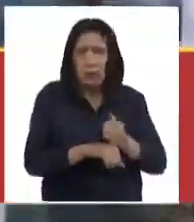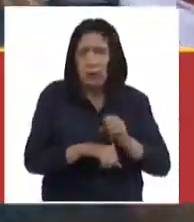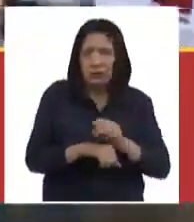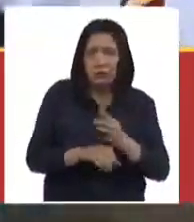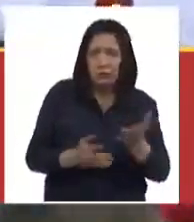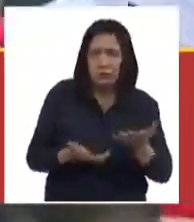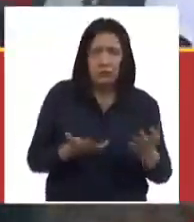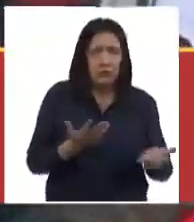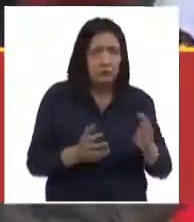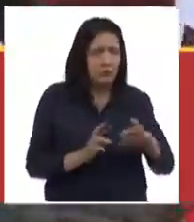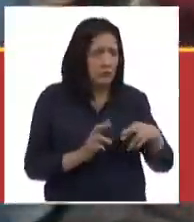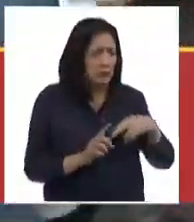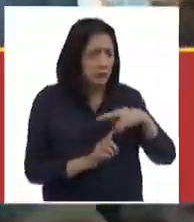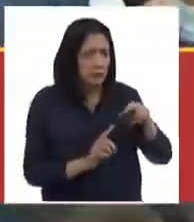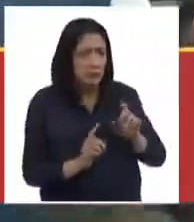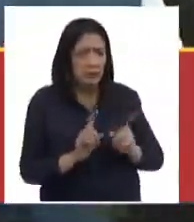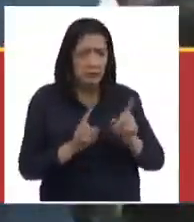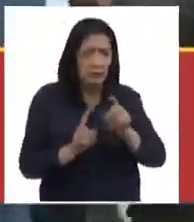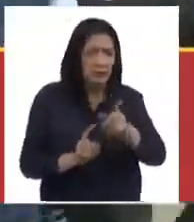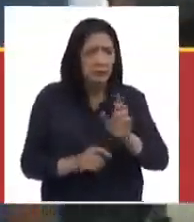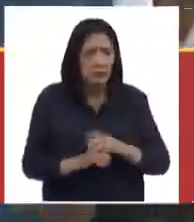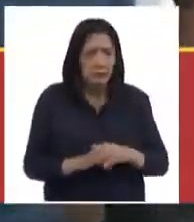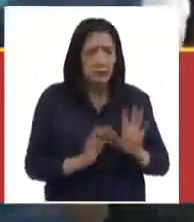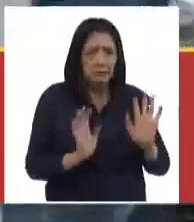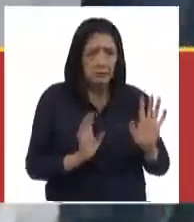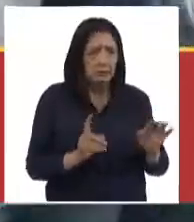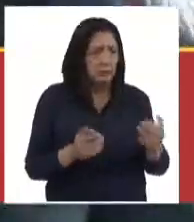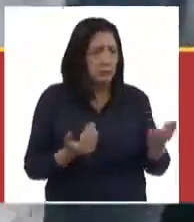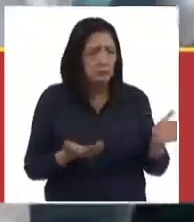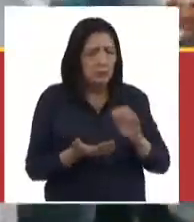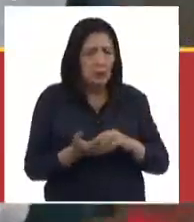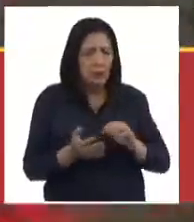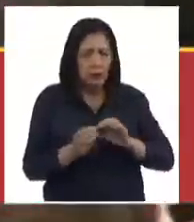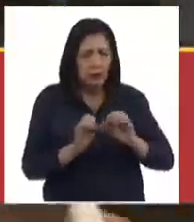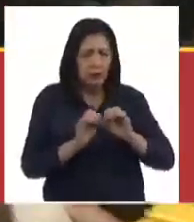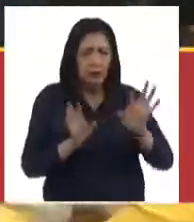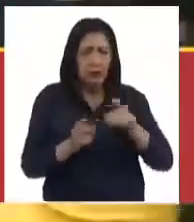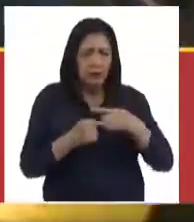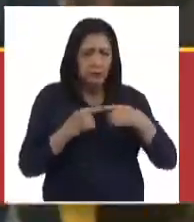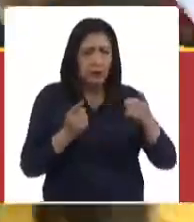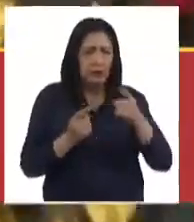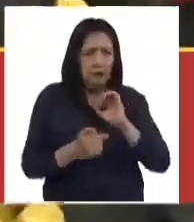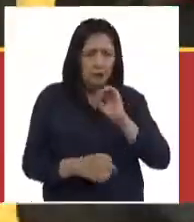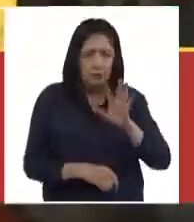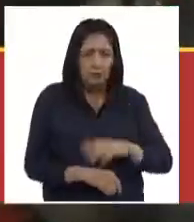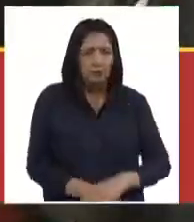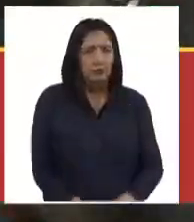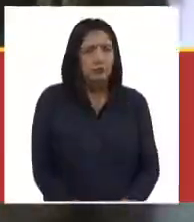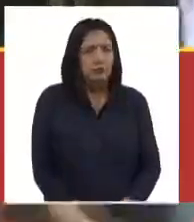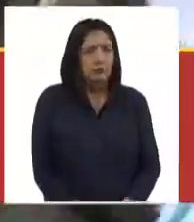encuentre alrededor para poder preguntarle y tener más claridad de su mensaje?